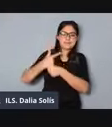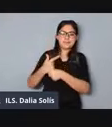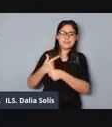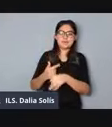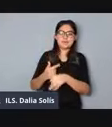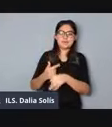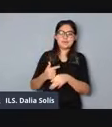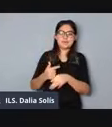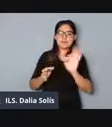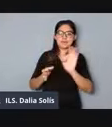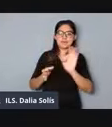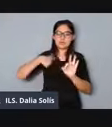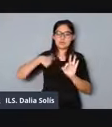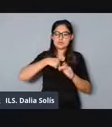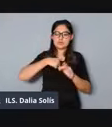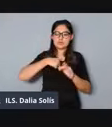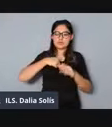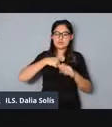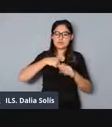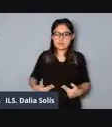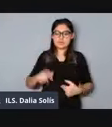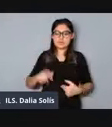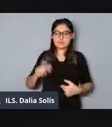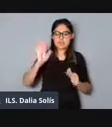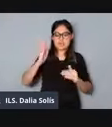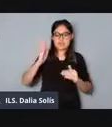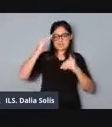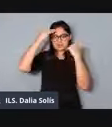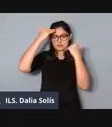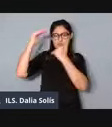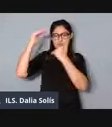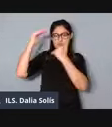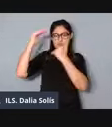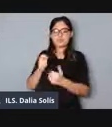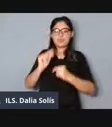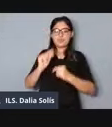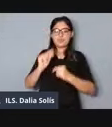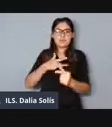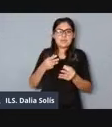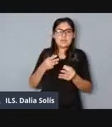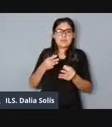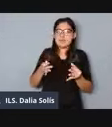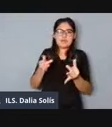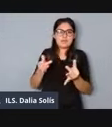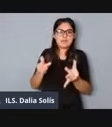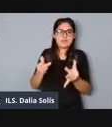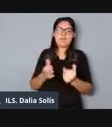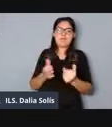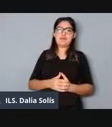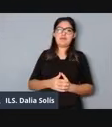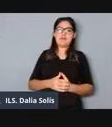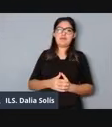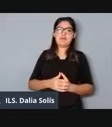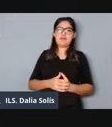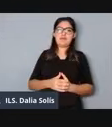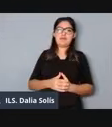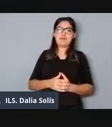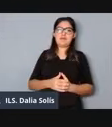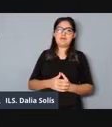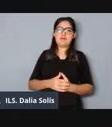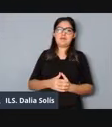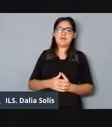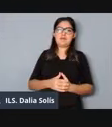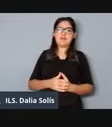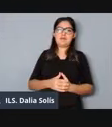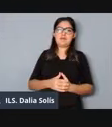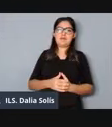sensibles moralmente hablando y nos damos cuenta de lo que valía y no valía la pena, pero también nos damos cuenta o reflexionamos a esa edad,